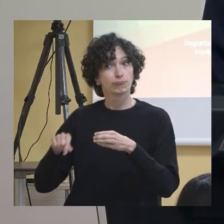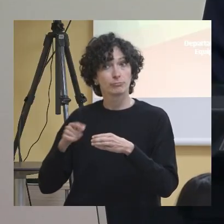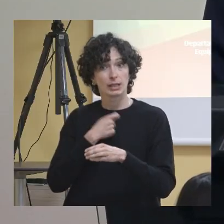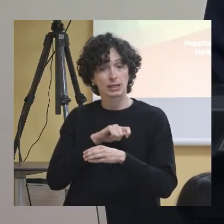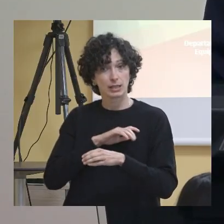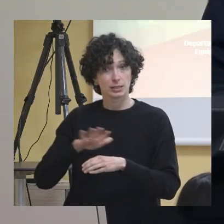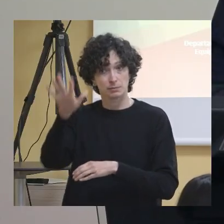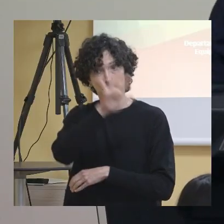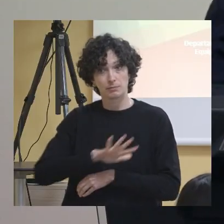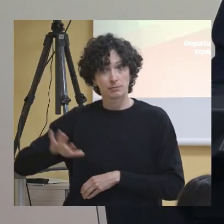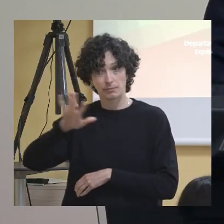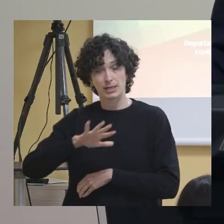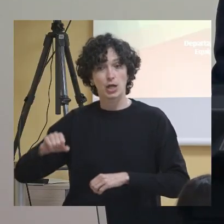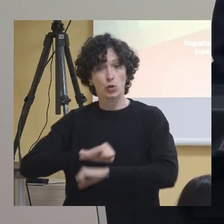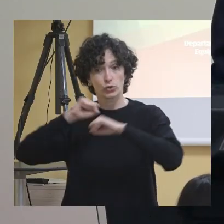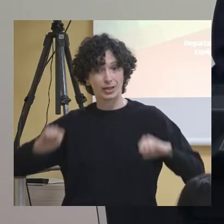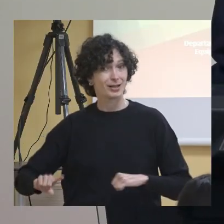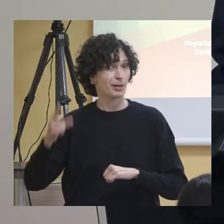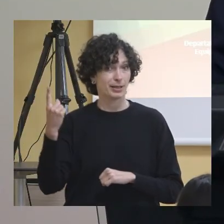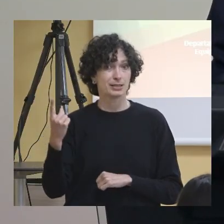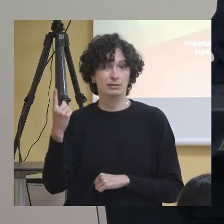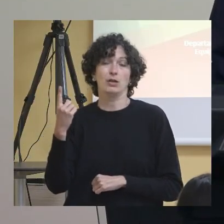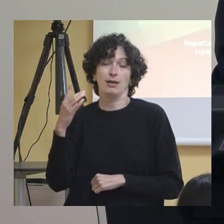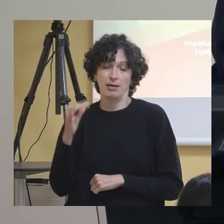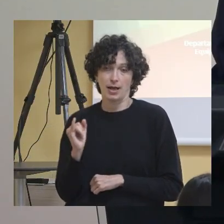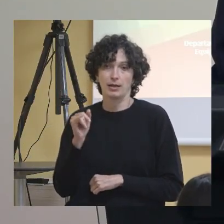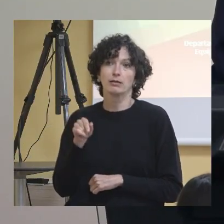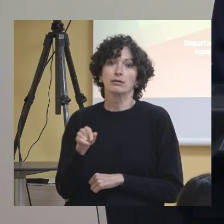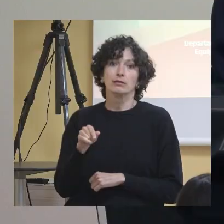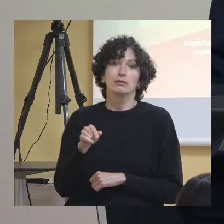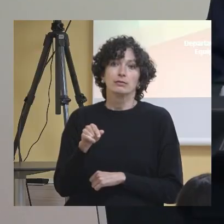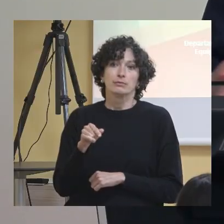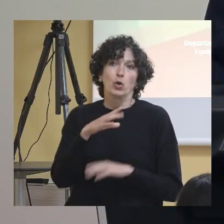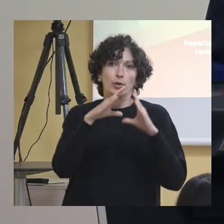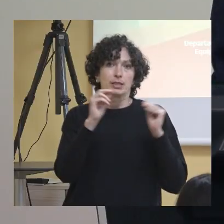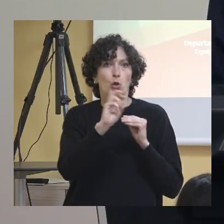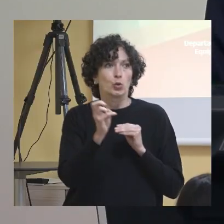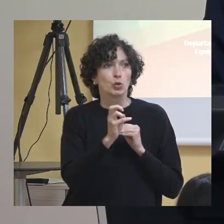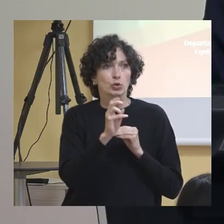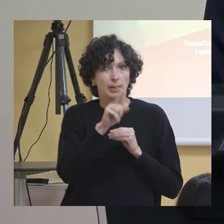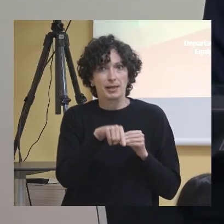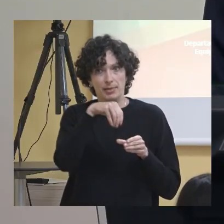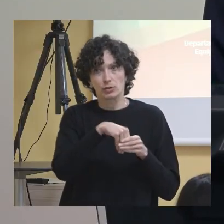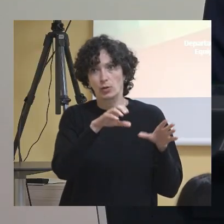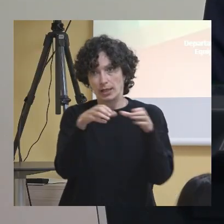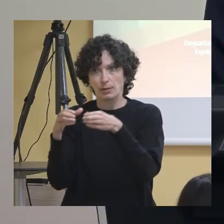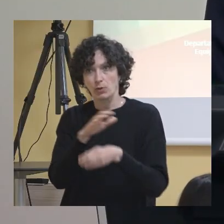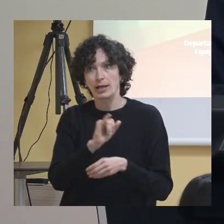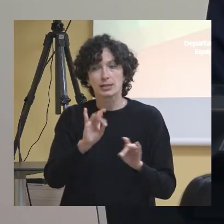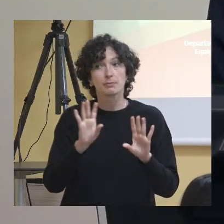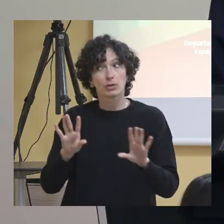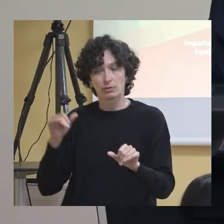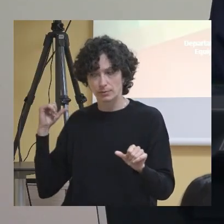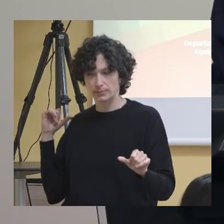nacional en enfermedades. No digo que existan otras universidades, pero con una trayectoria llevamos mucho tiempo y eso nos ha permitido